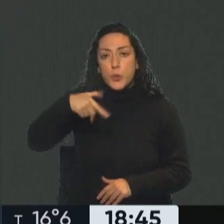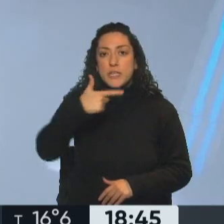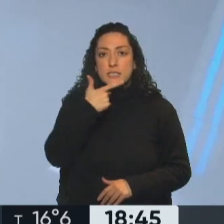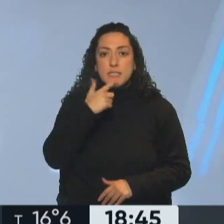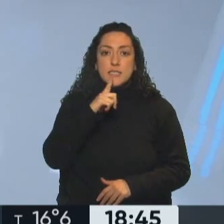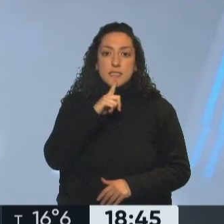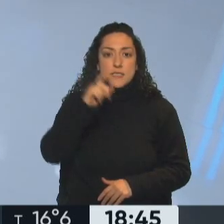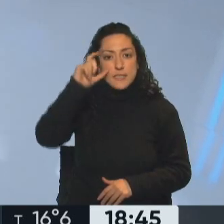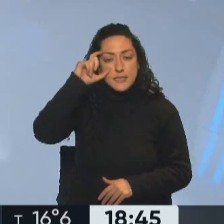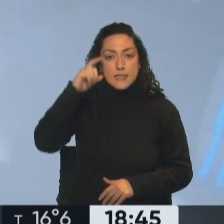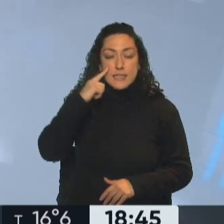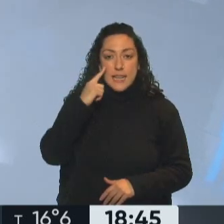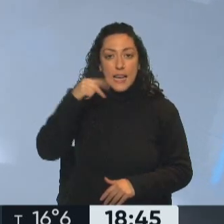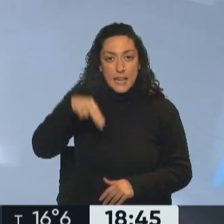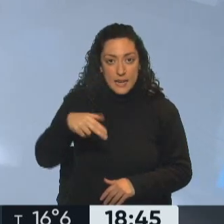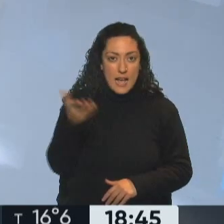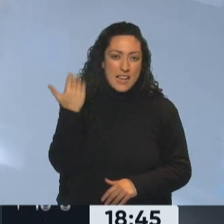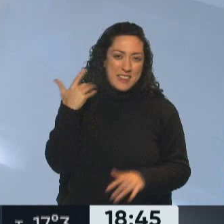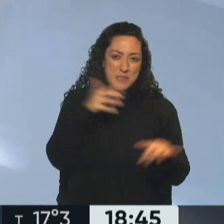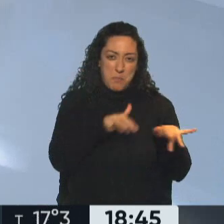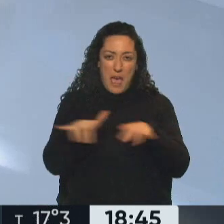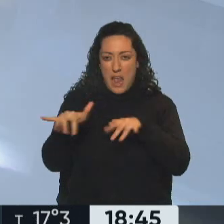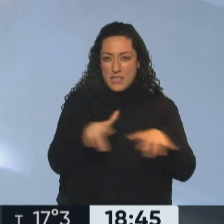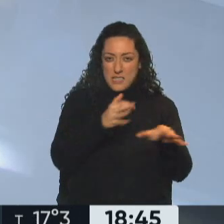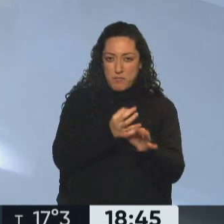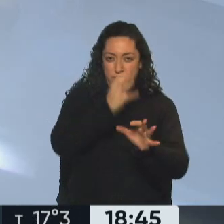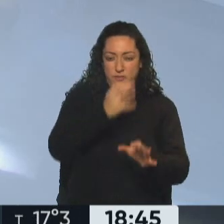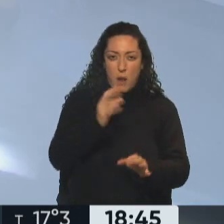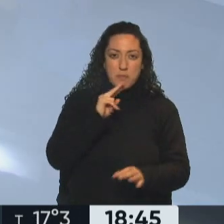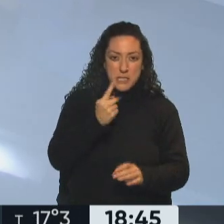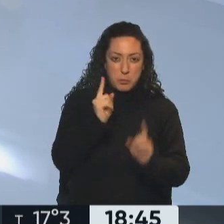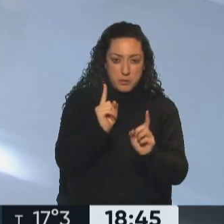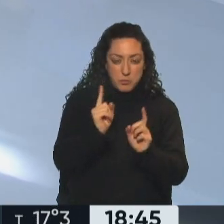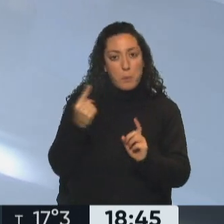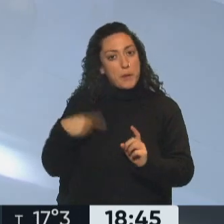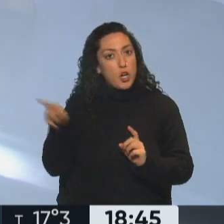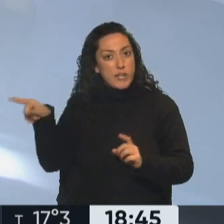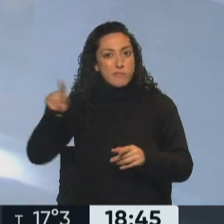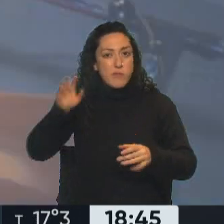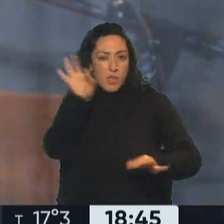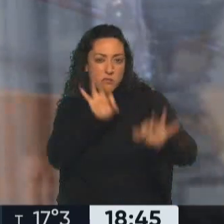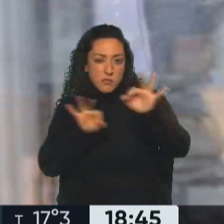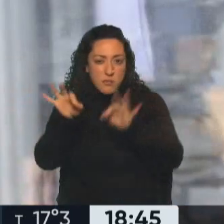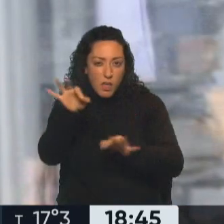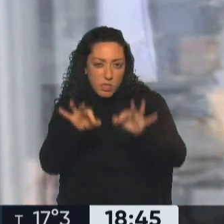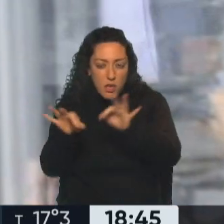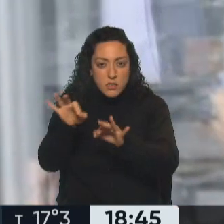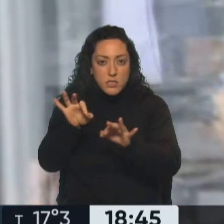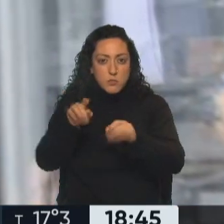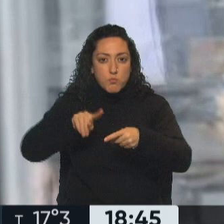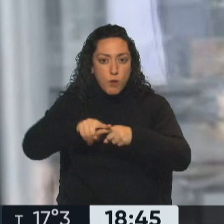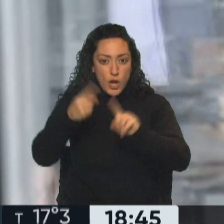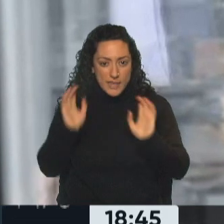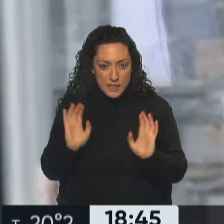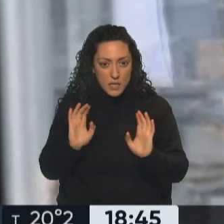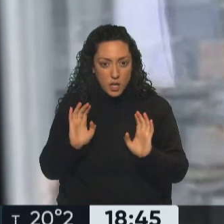reconocido y recordado pianista, sino ahora hombre de estrategias políticas. Y de pronto hay una comilla que dice: